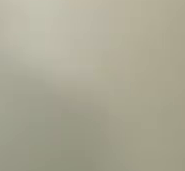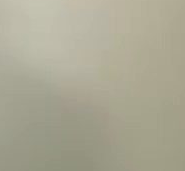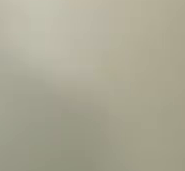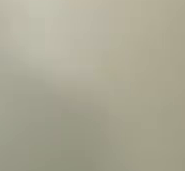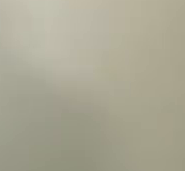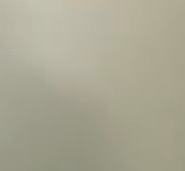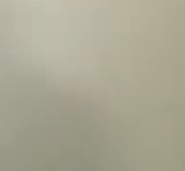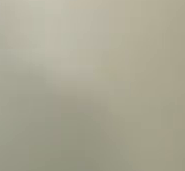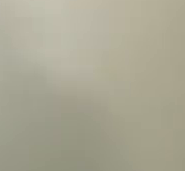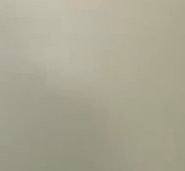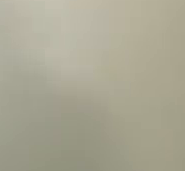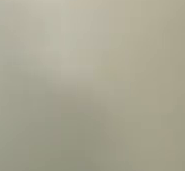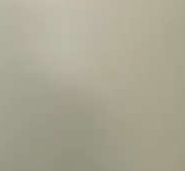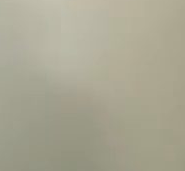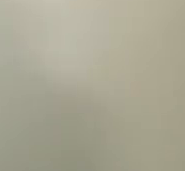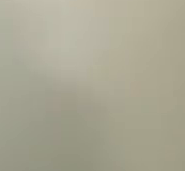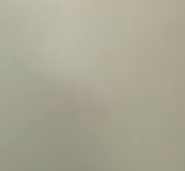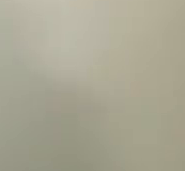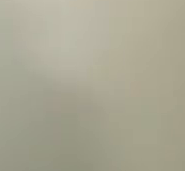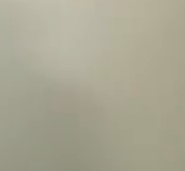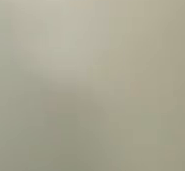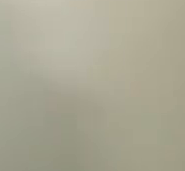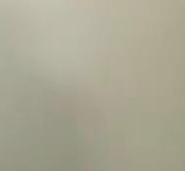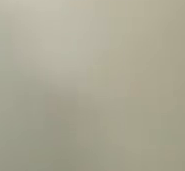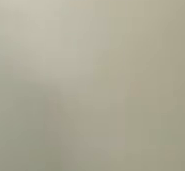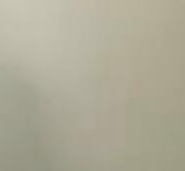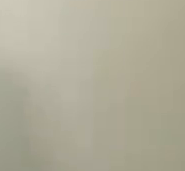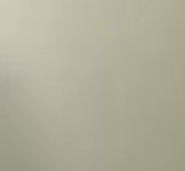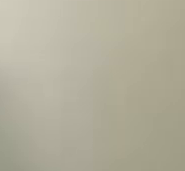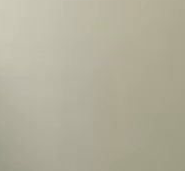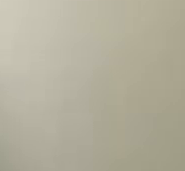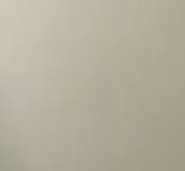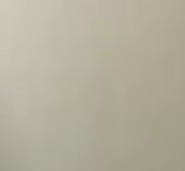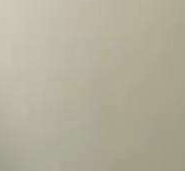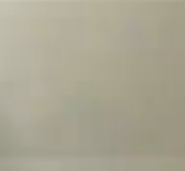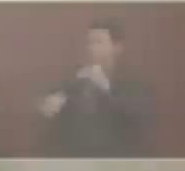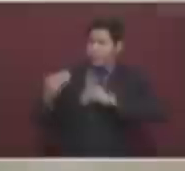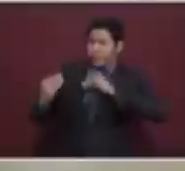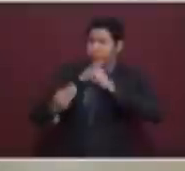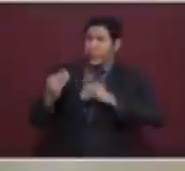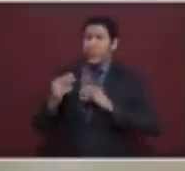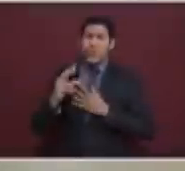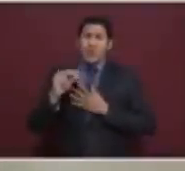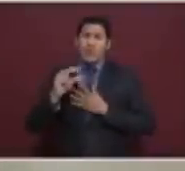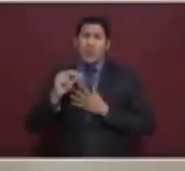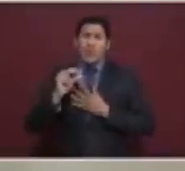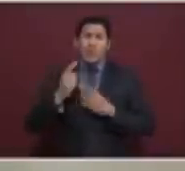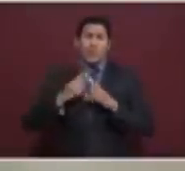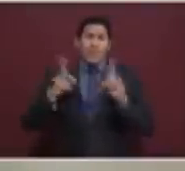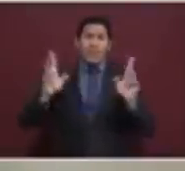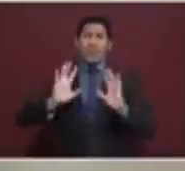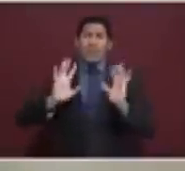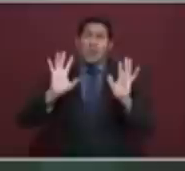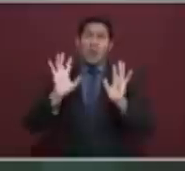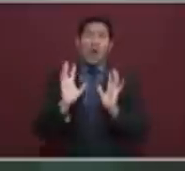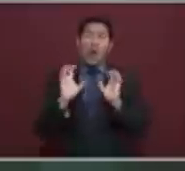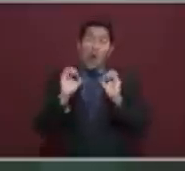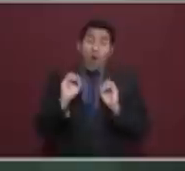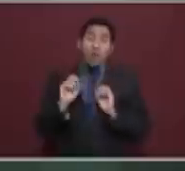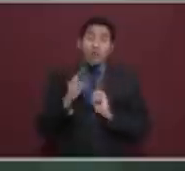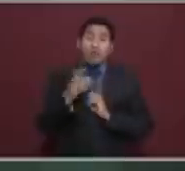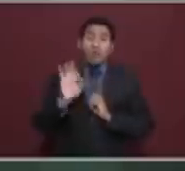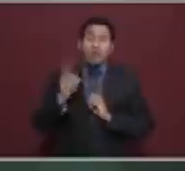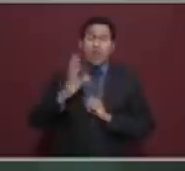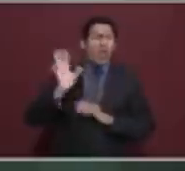confrontación para encono ok de plan nos vamos a olvidar ya nuestra historia